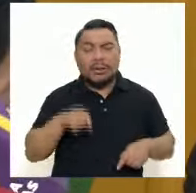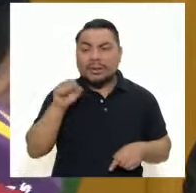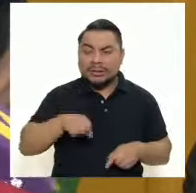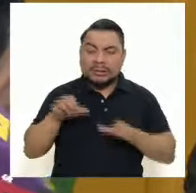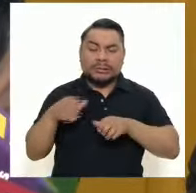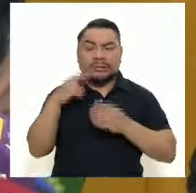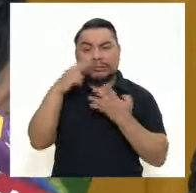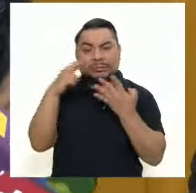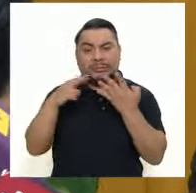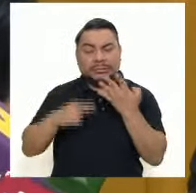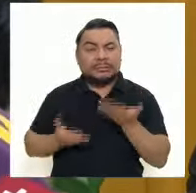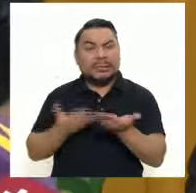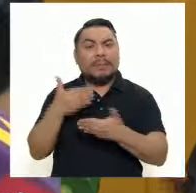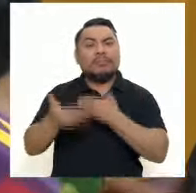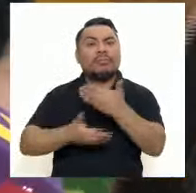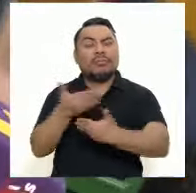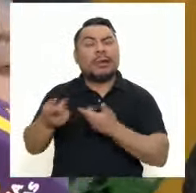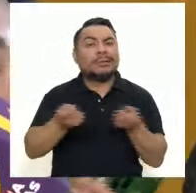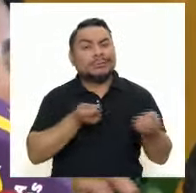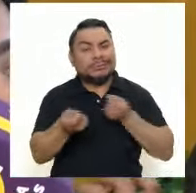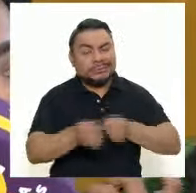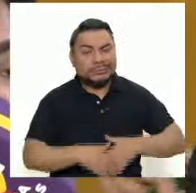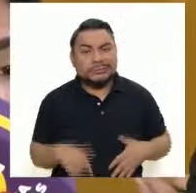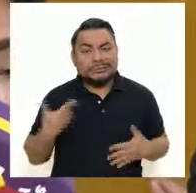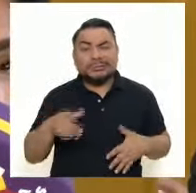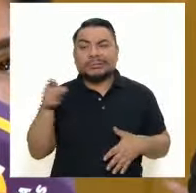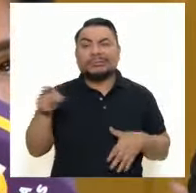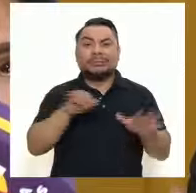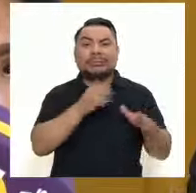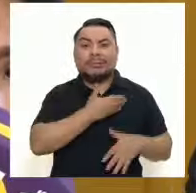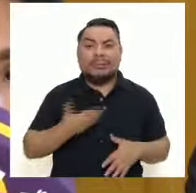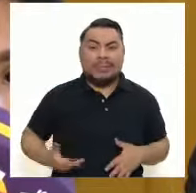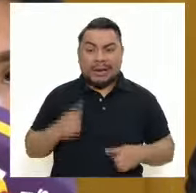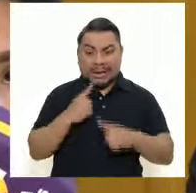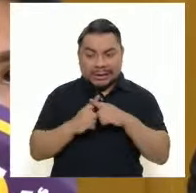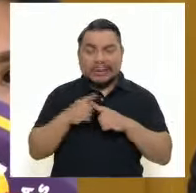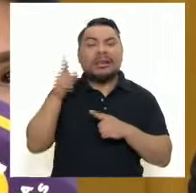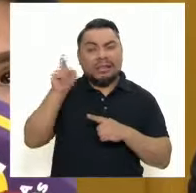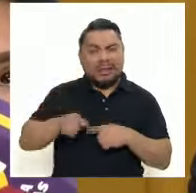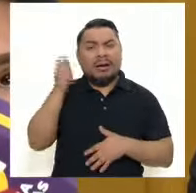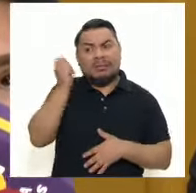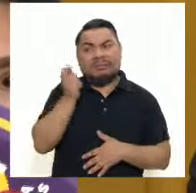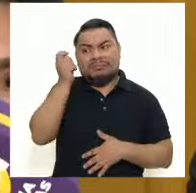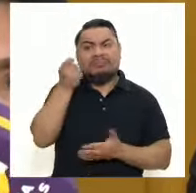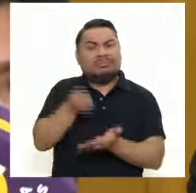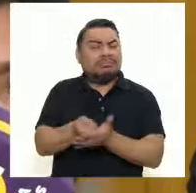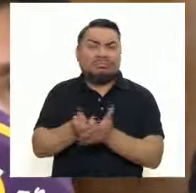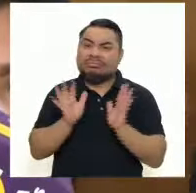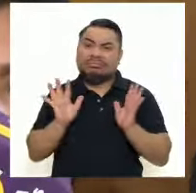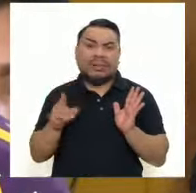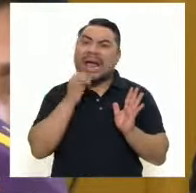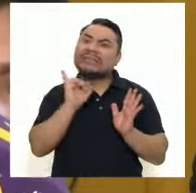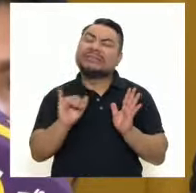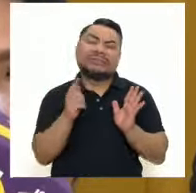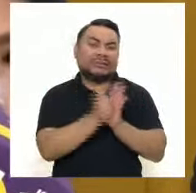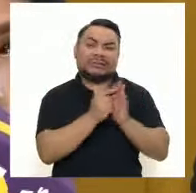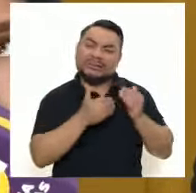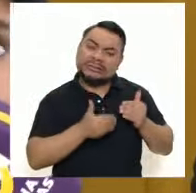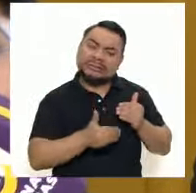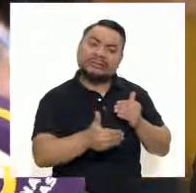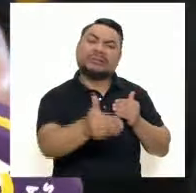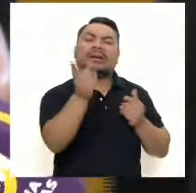cumple con los requisitos o los procedimientos administrativos los ex presidentes tienen que recibir su su pensión vitalicia es una alta investidura que creemos nosotros tiene que seguir